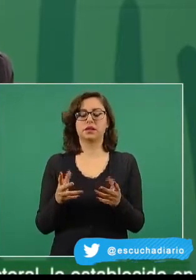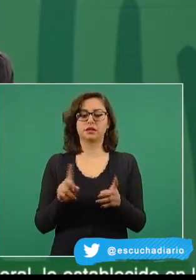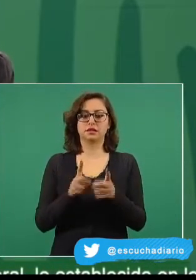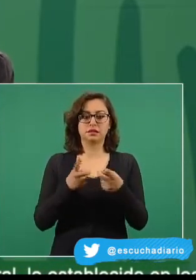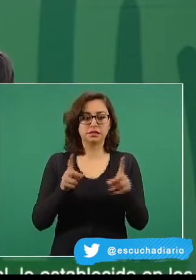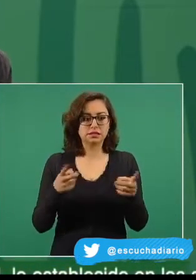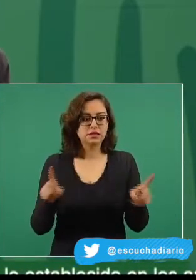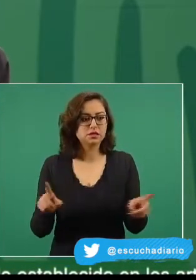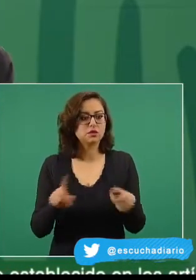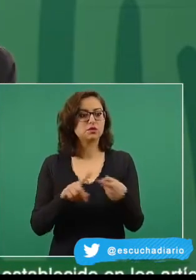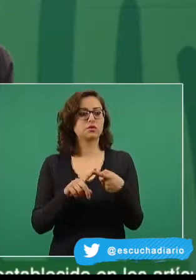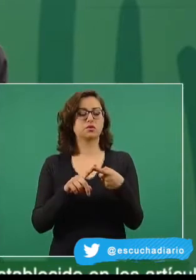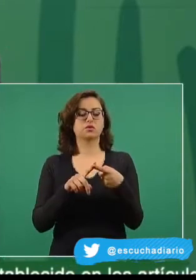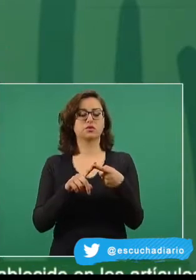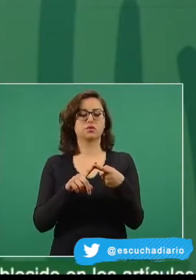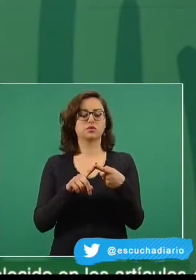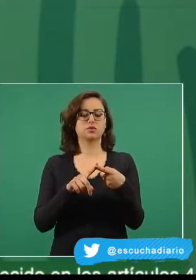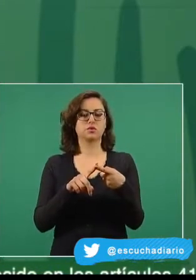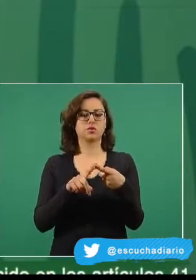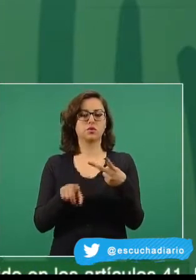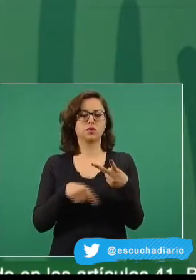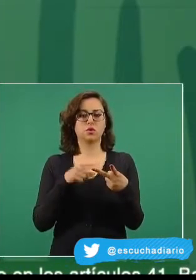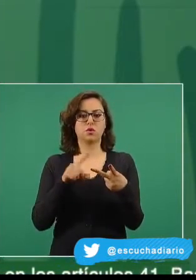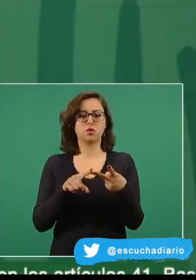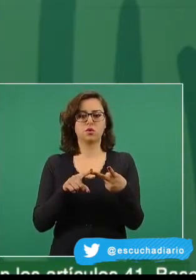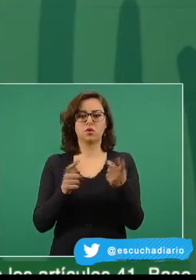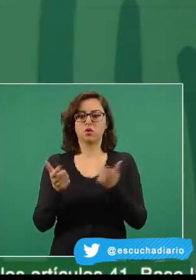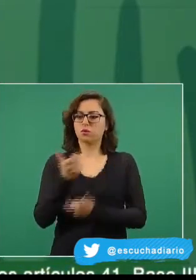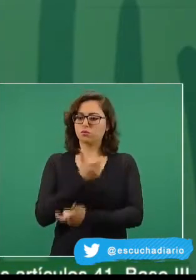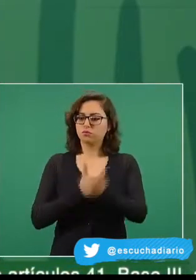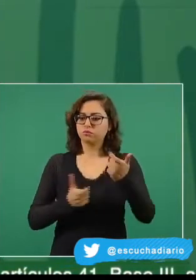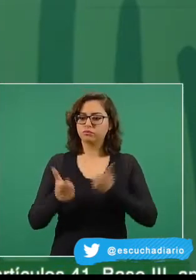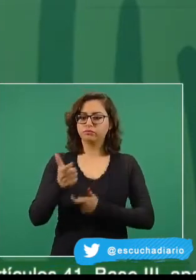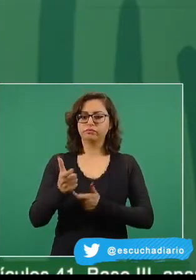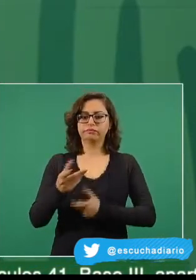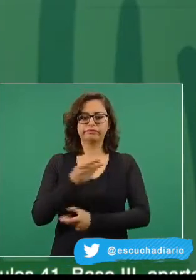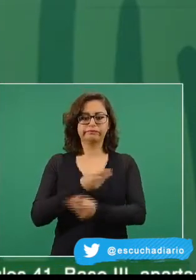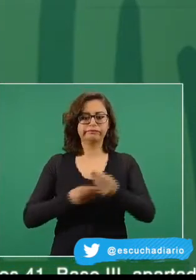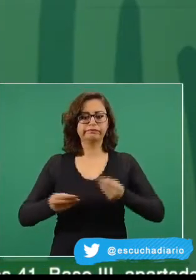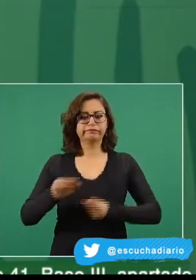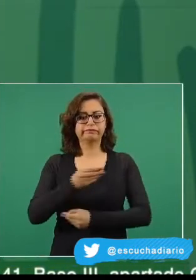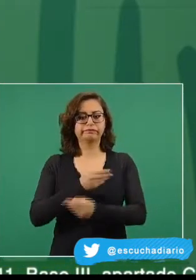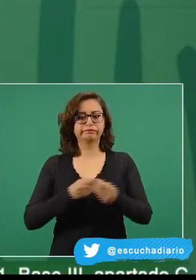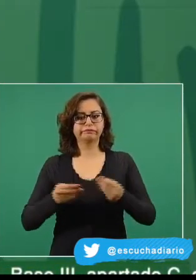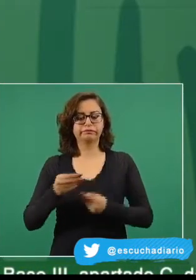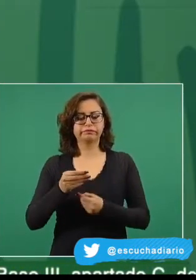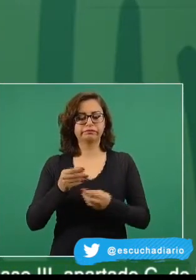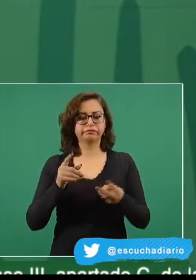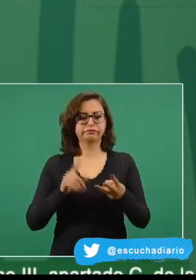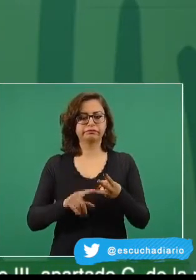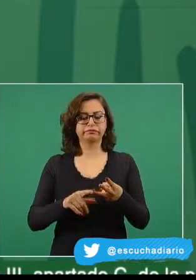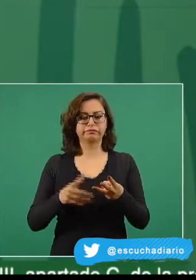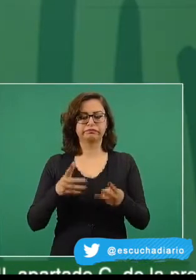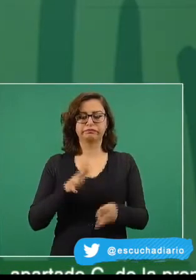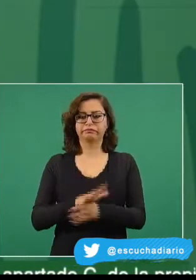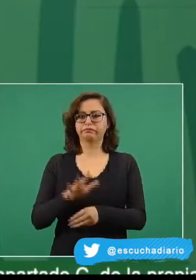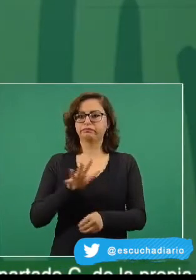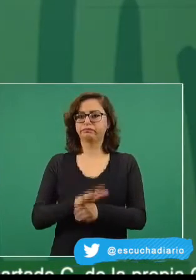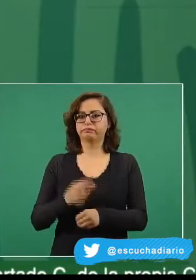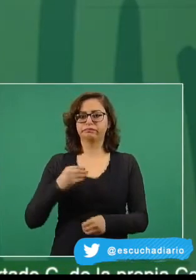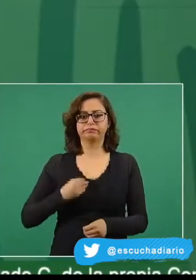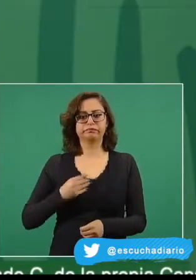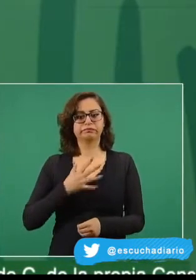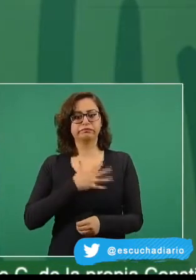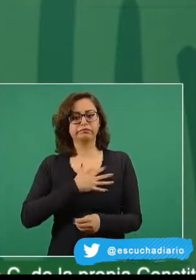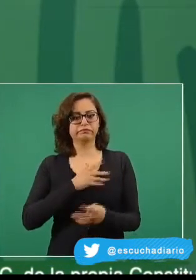El presidente señala que se reforzará la seguridad en la frontera sur del país ante la llegada de migrantes. Esto se decidió luego de la reunión